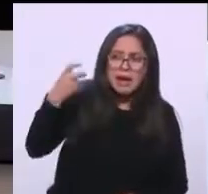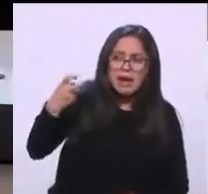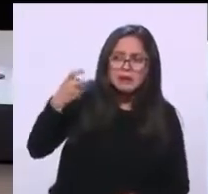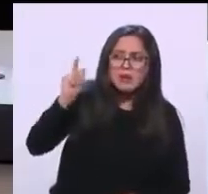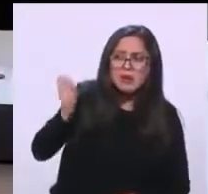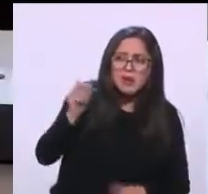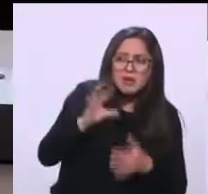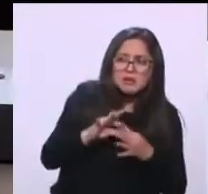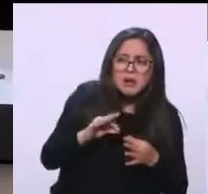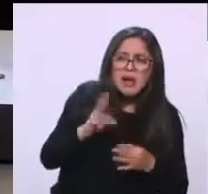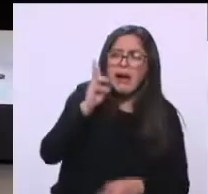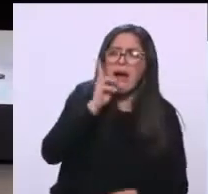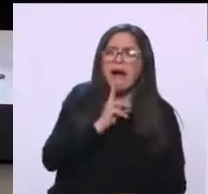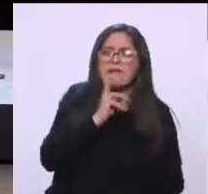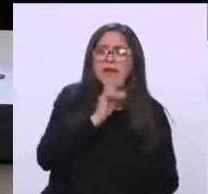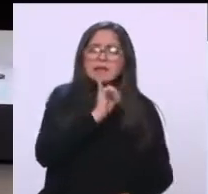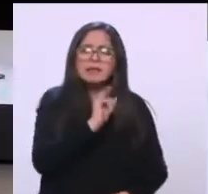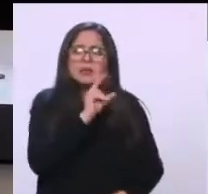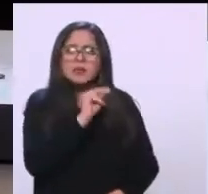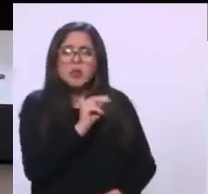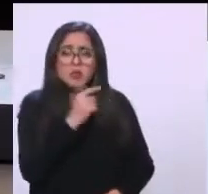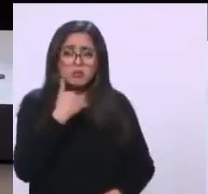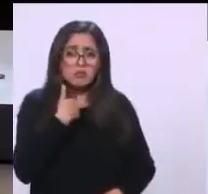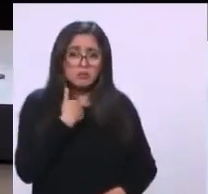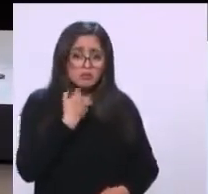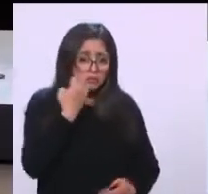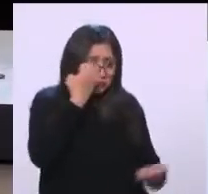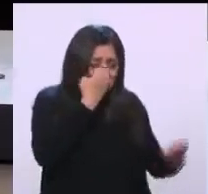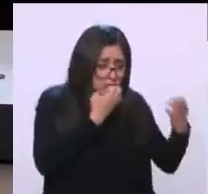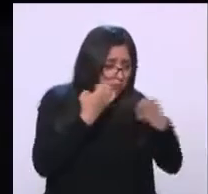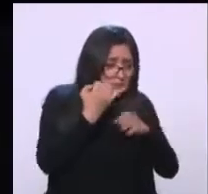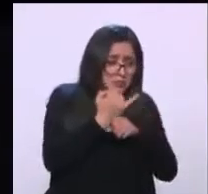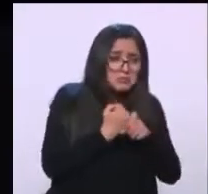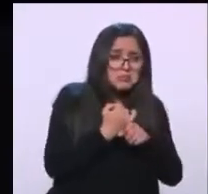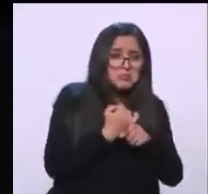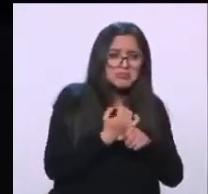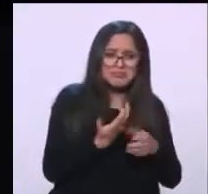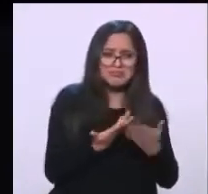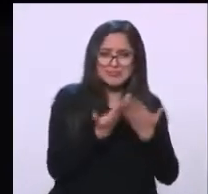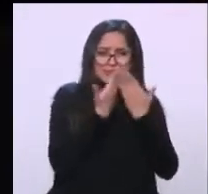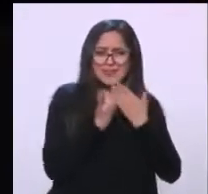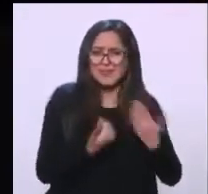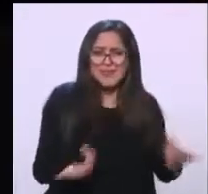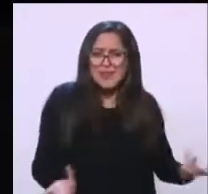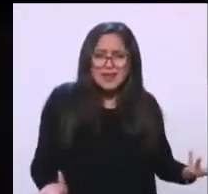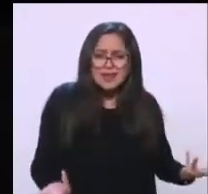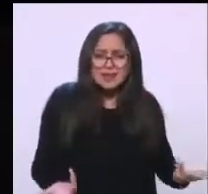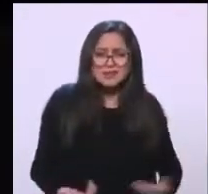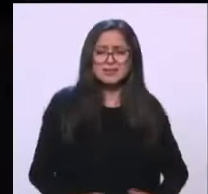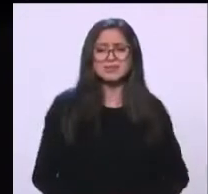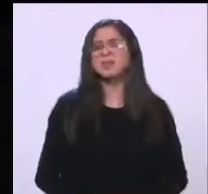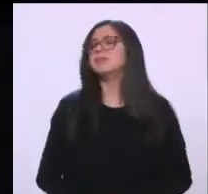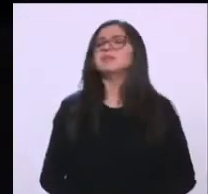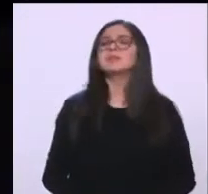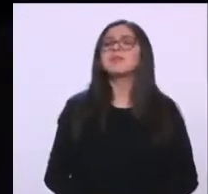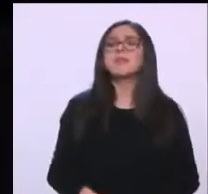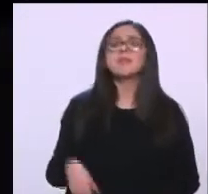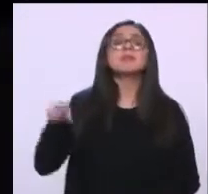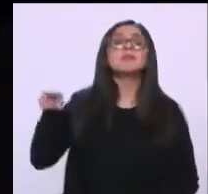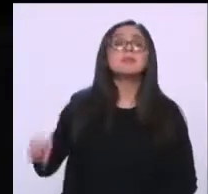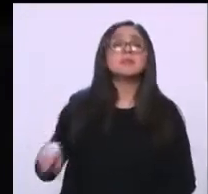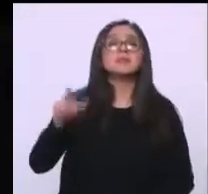bueno, corroborar, ¿no? No lo encontré. No solamente, no, o sea, hay una acusación de que se está criminalizando